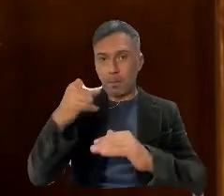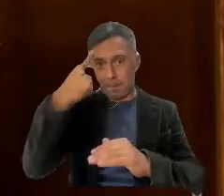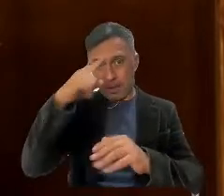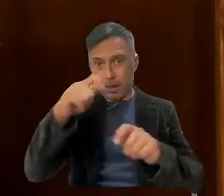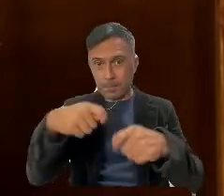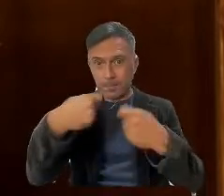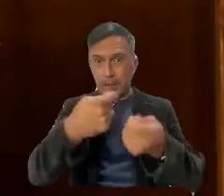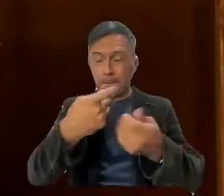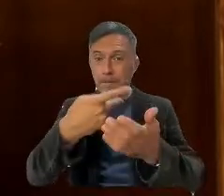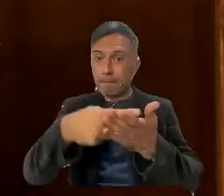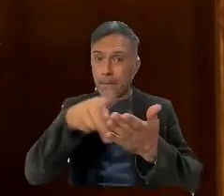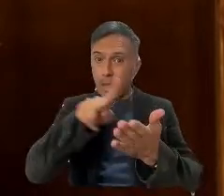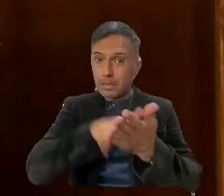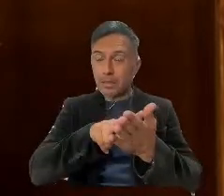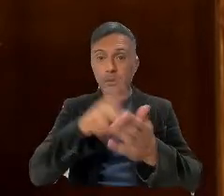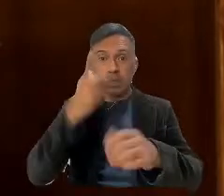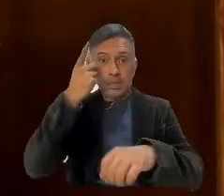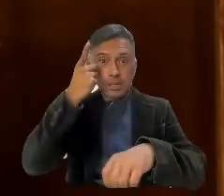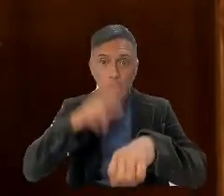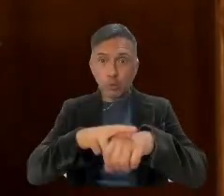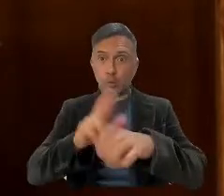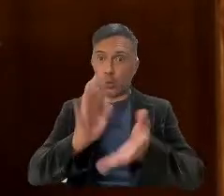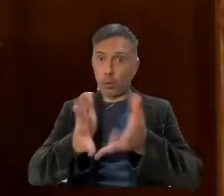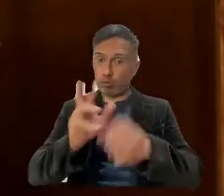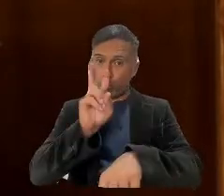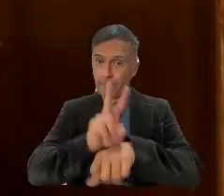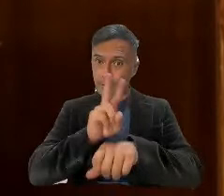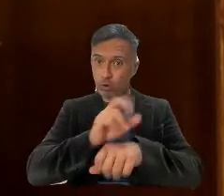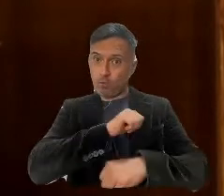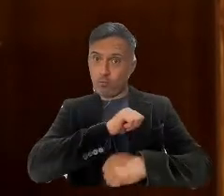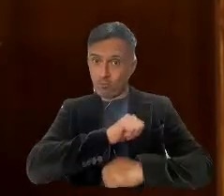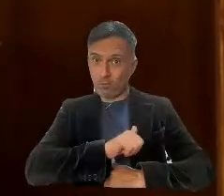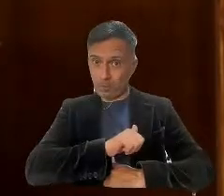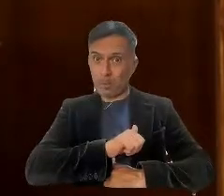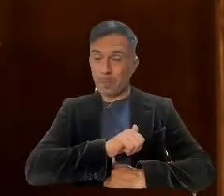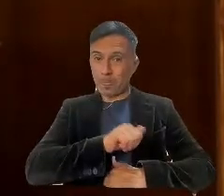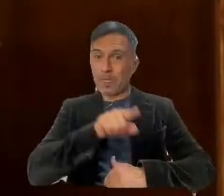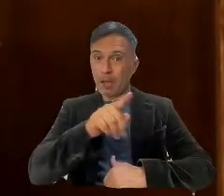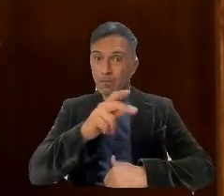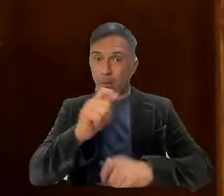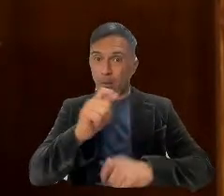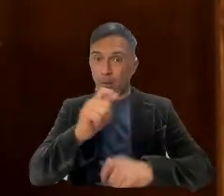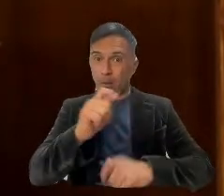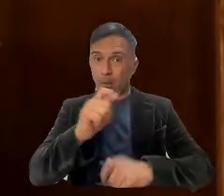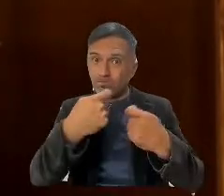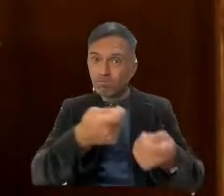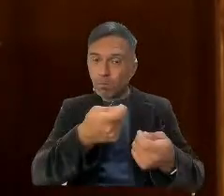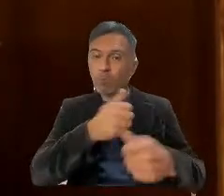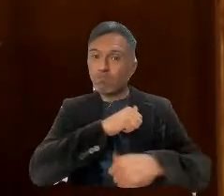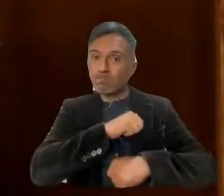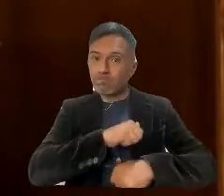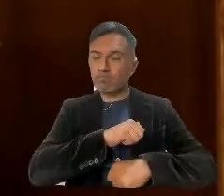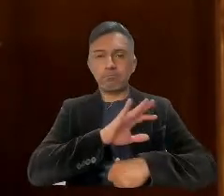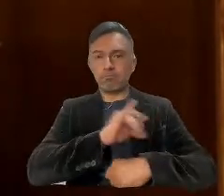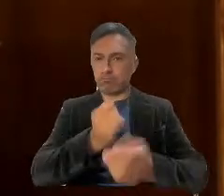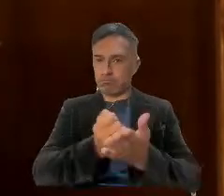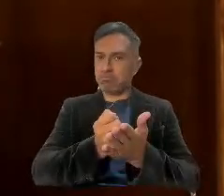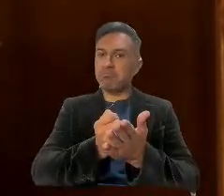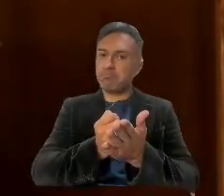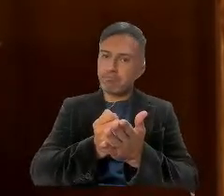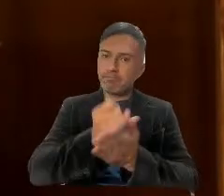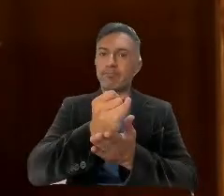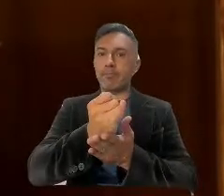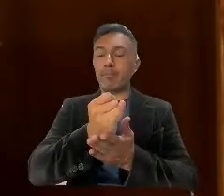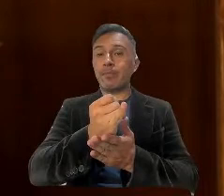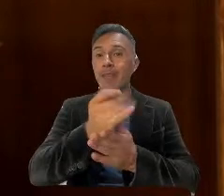o de supervisión dará lugar a un nombramiento definitivo después de haber desempeñado la función